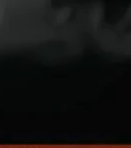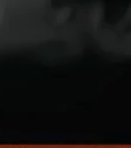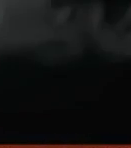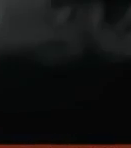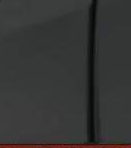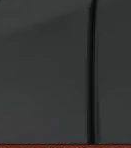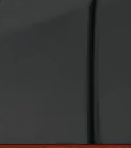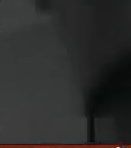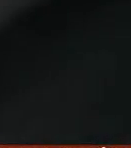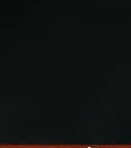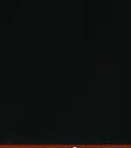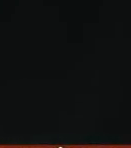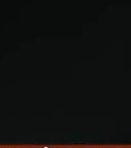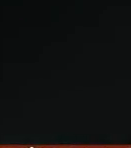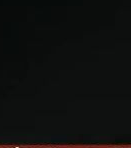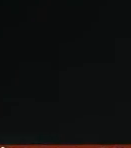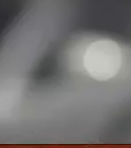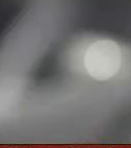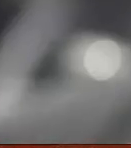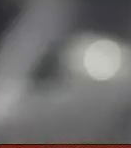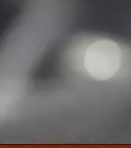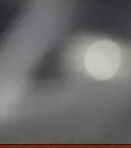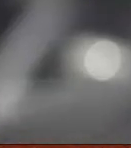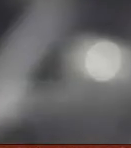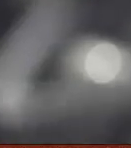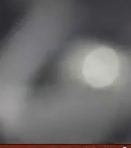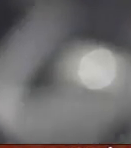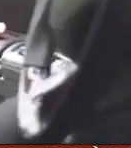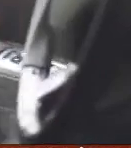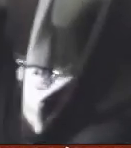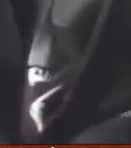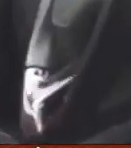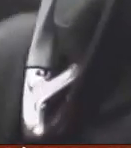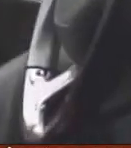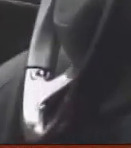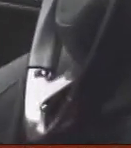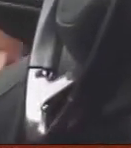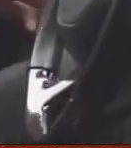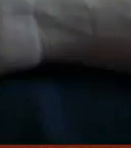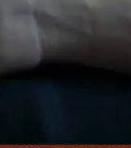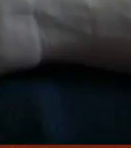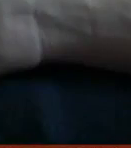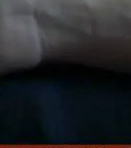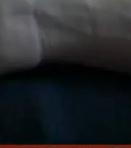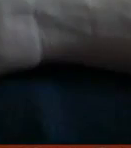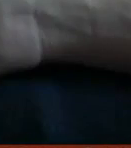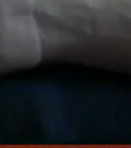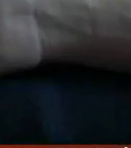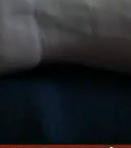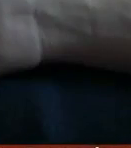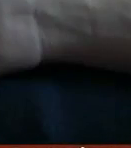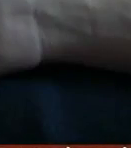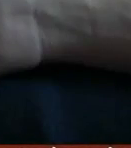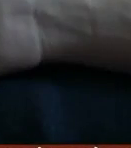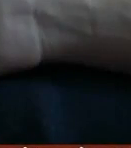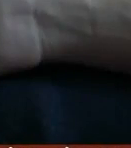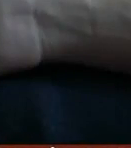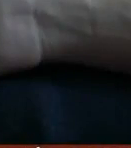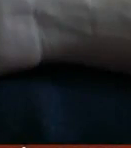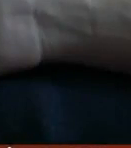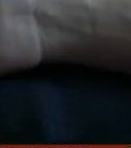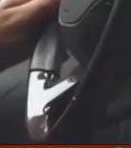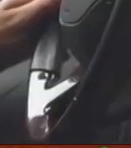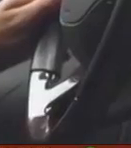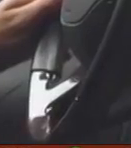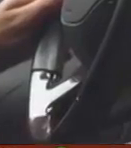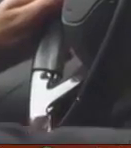que los usuarios puedan tener sus unidades en minutos, que es uno de los principios del servicio de Uber, que tú puedas tener un carro